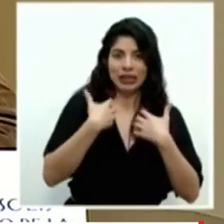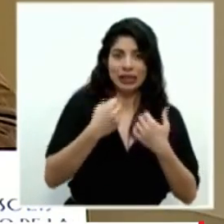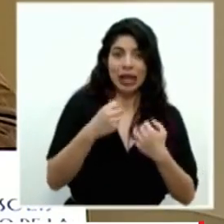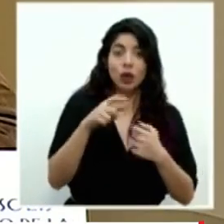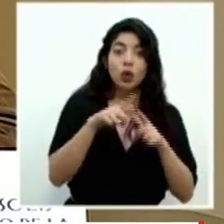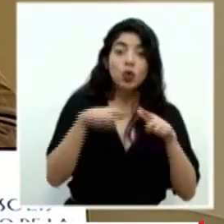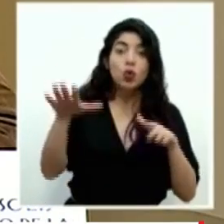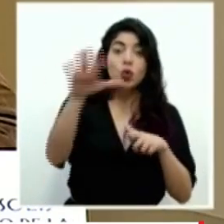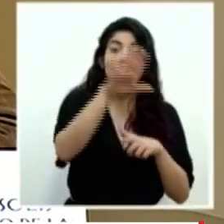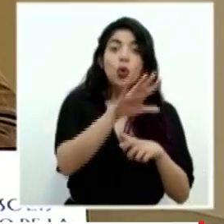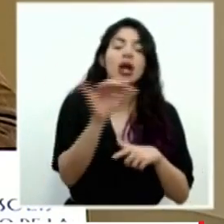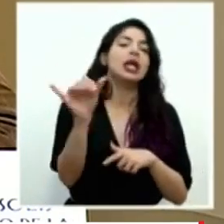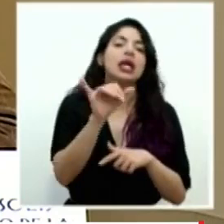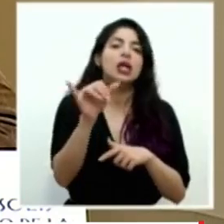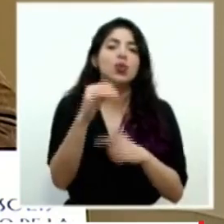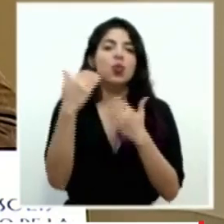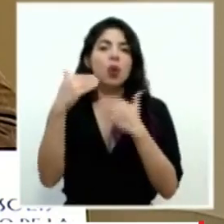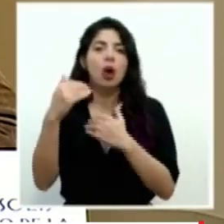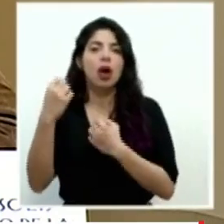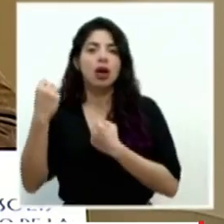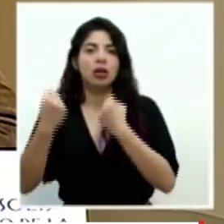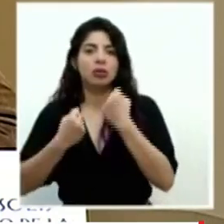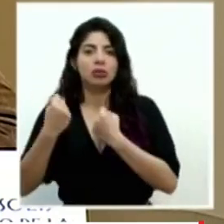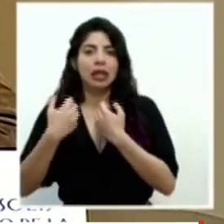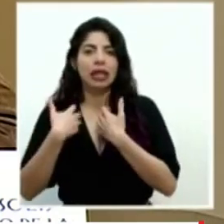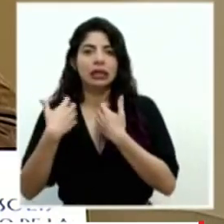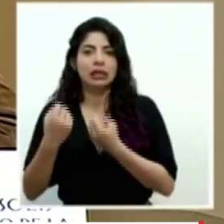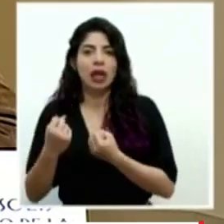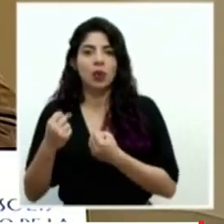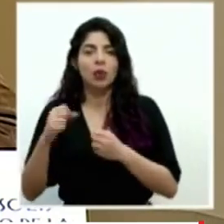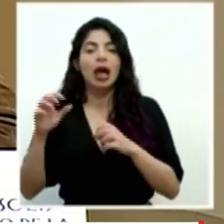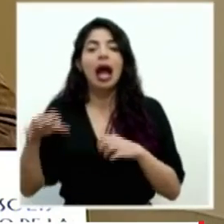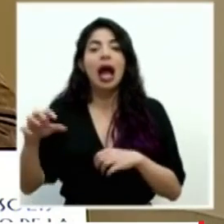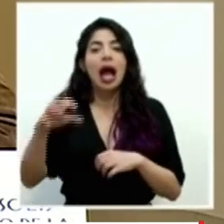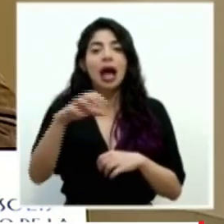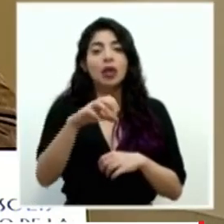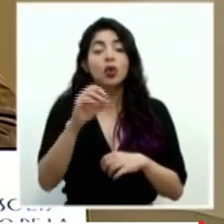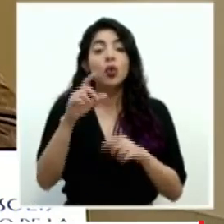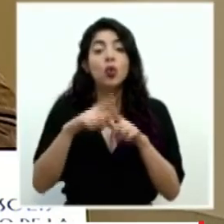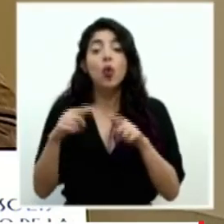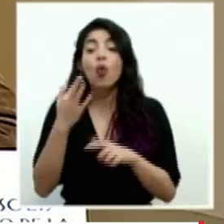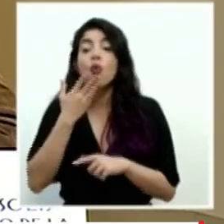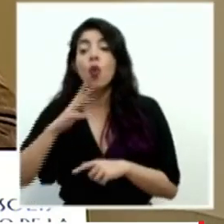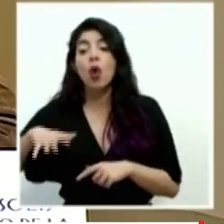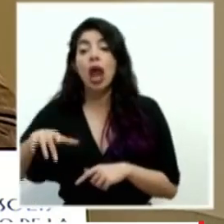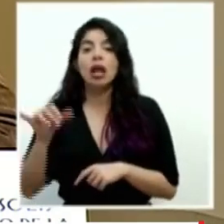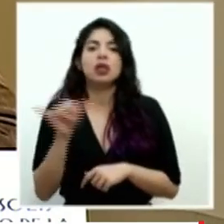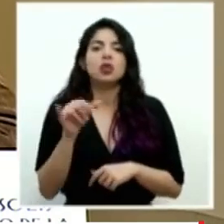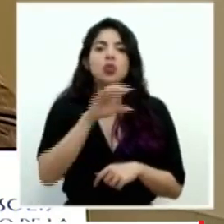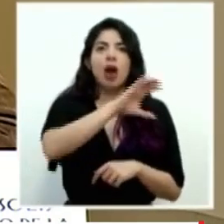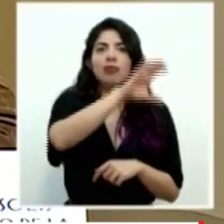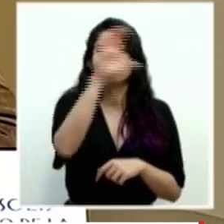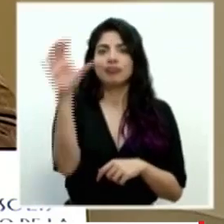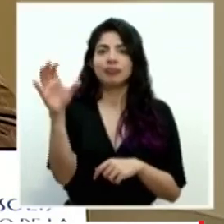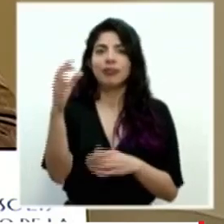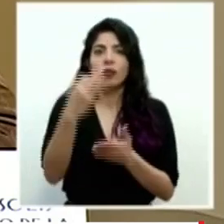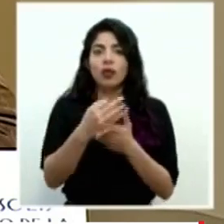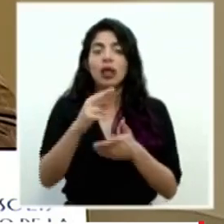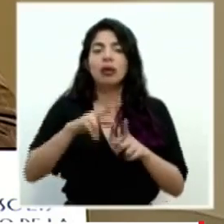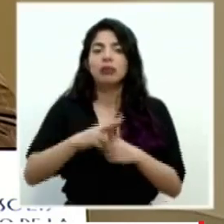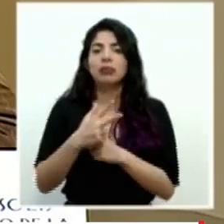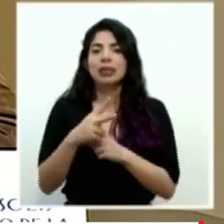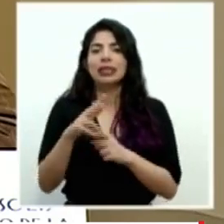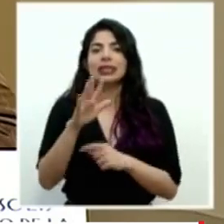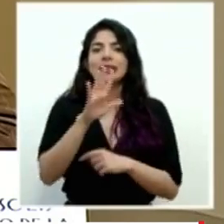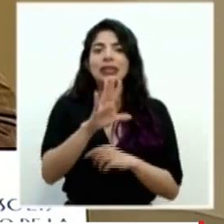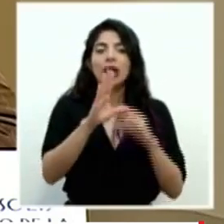es equivalente a la restricción vehicular sanitaria de los cantones o sitios con alerta naranja, que corresponde de las 5